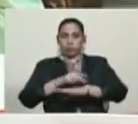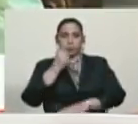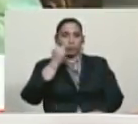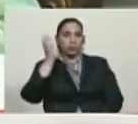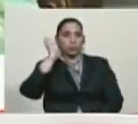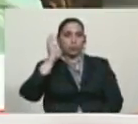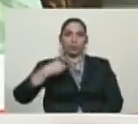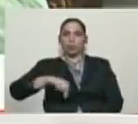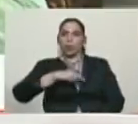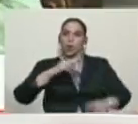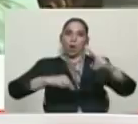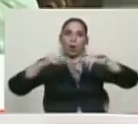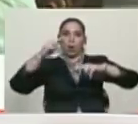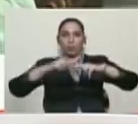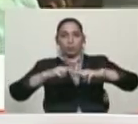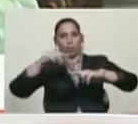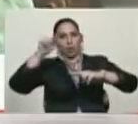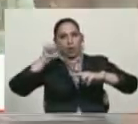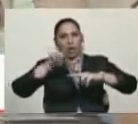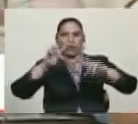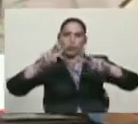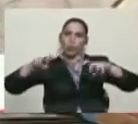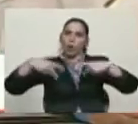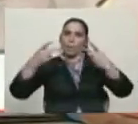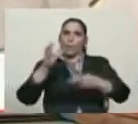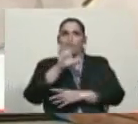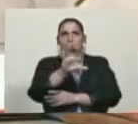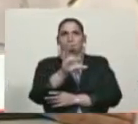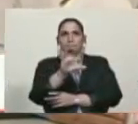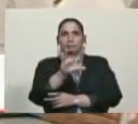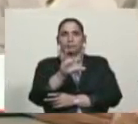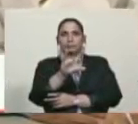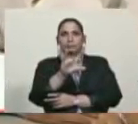somos los constructores de ese nuevo país